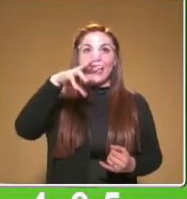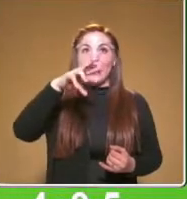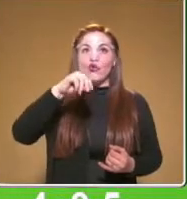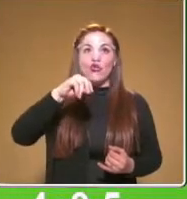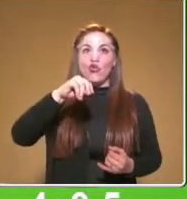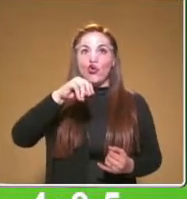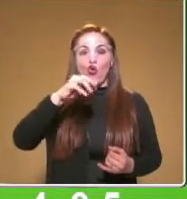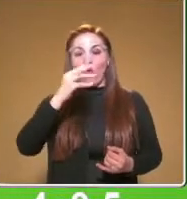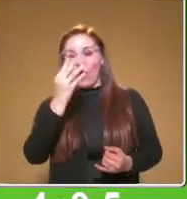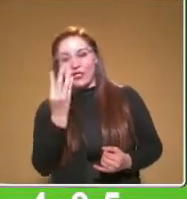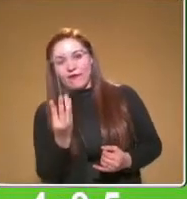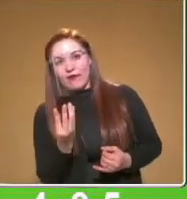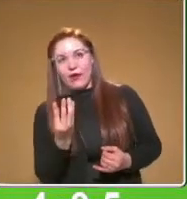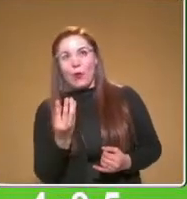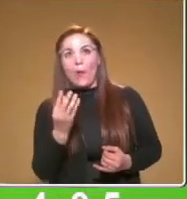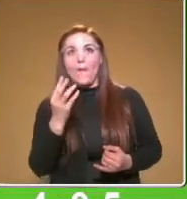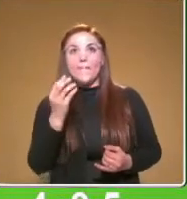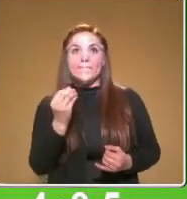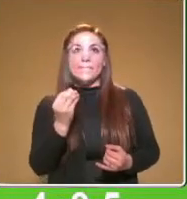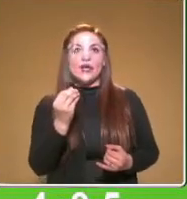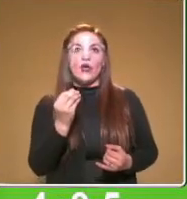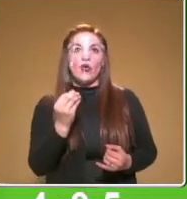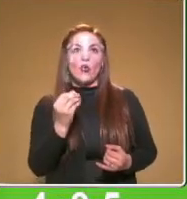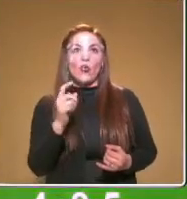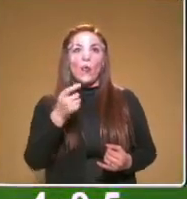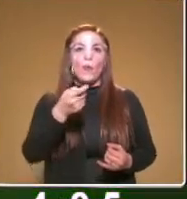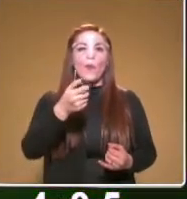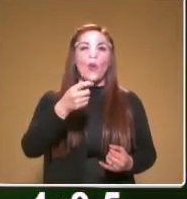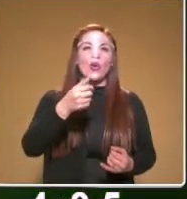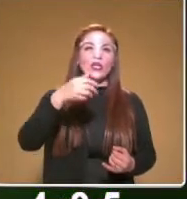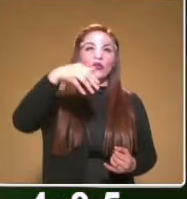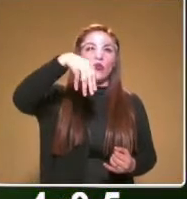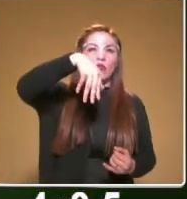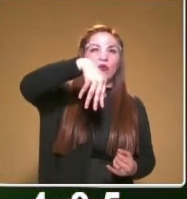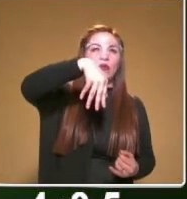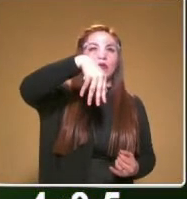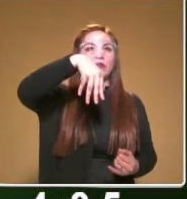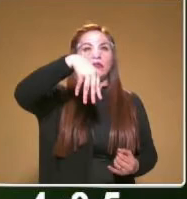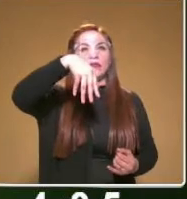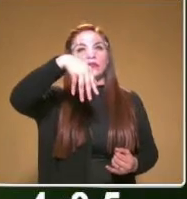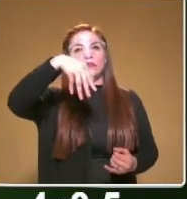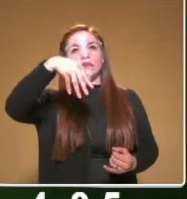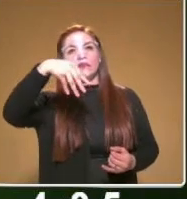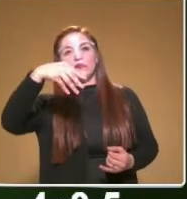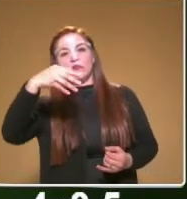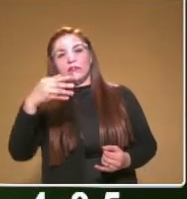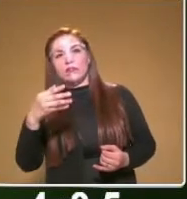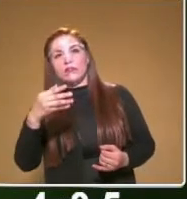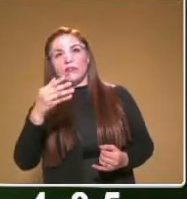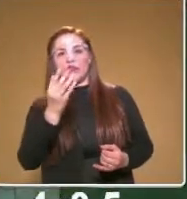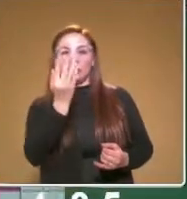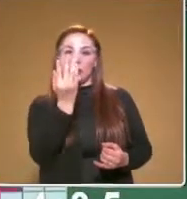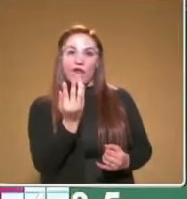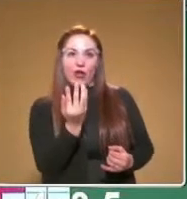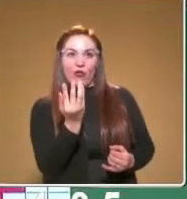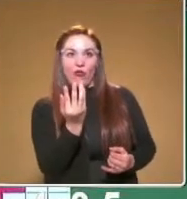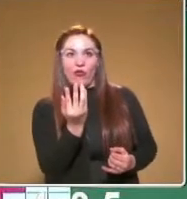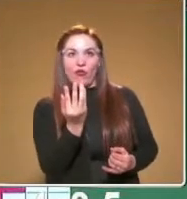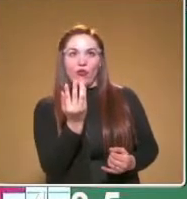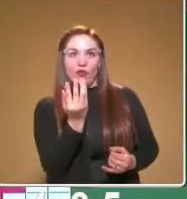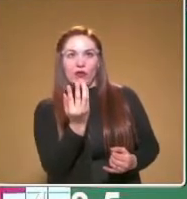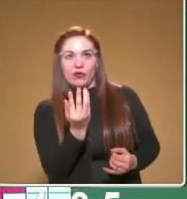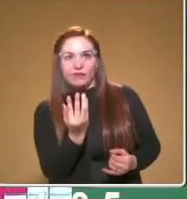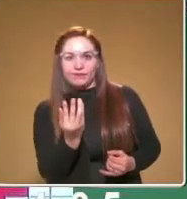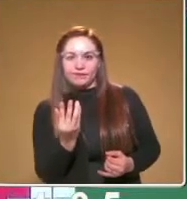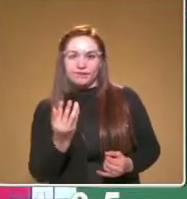sea, un medio giro, pero si avanzara nada más una pequeña parte, maestra. Ok, entonces aquí lo regreso. Sí, ¿qué pasa si llegaría ahí?